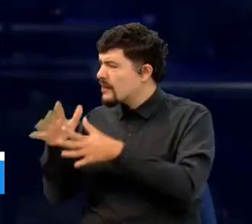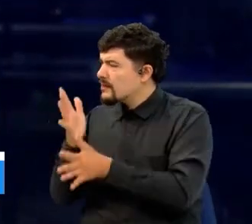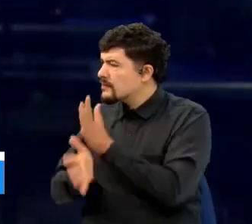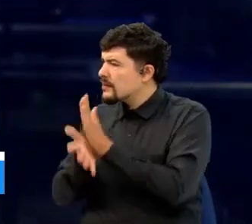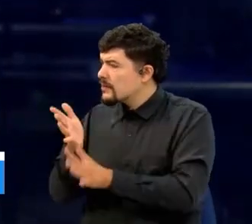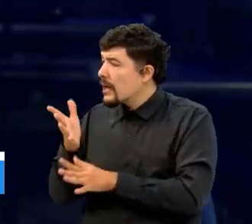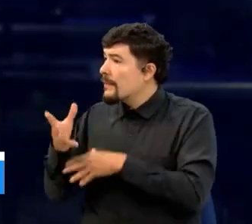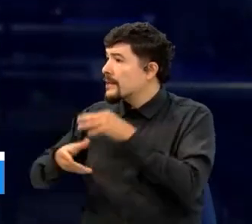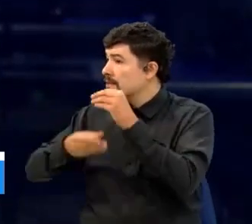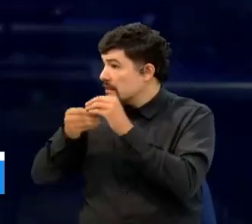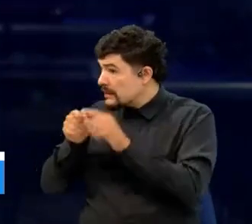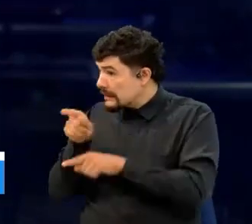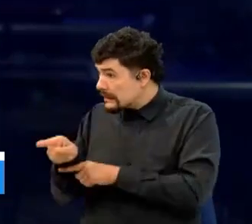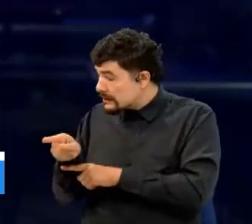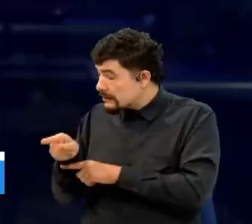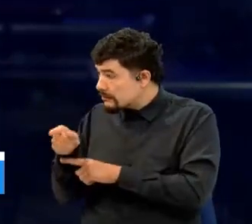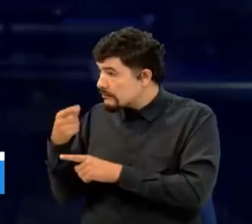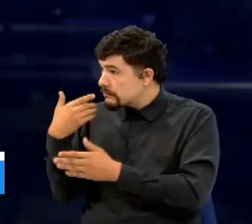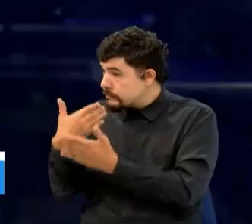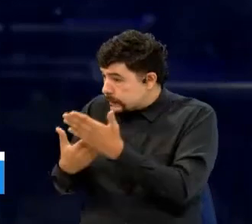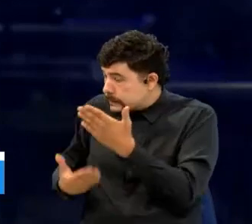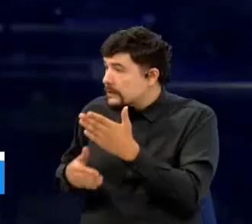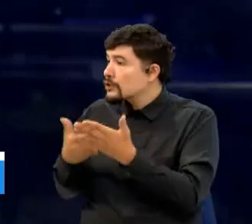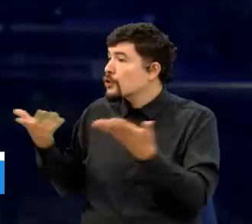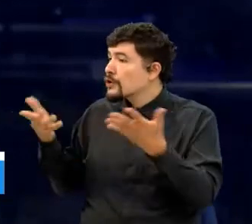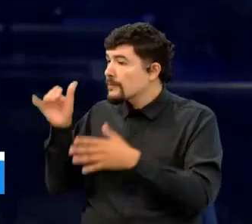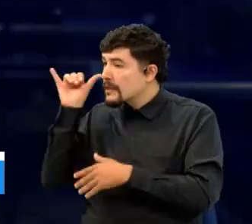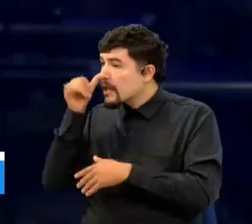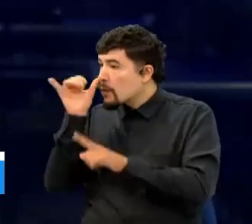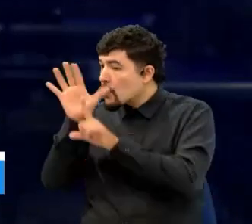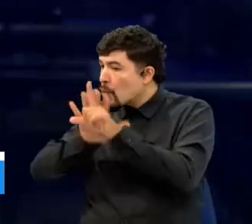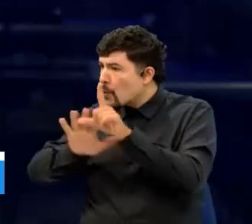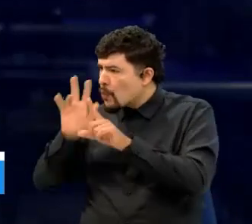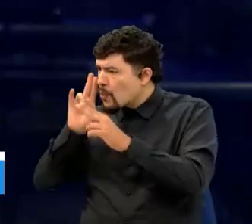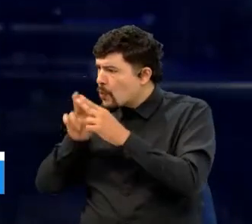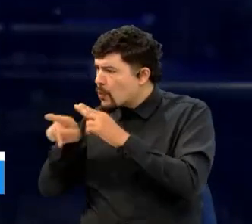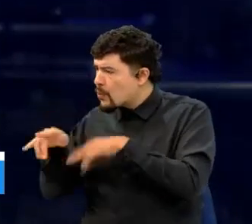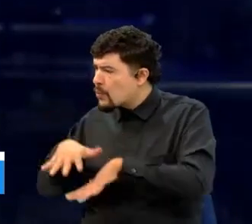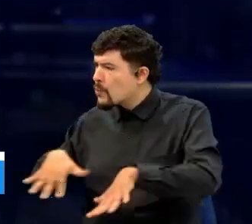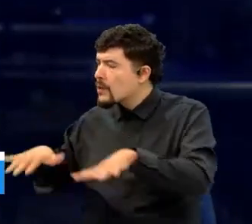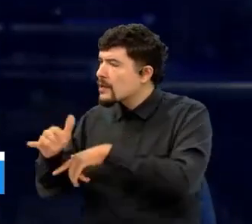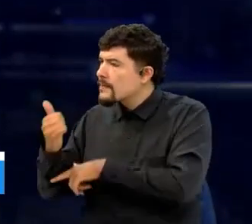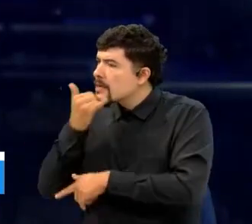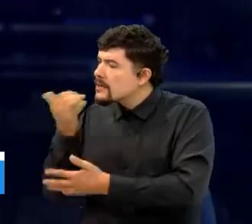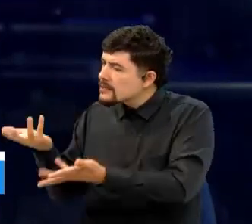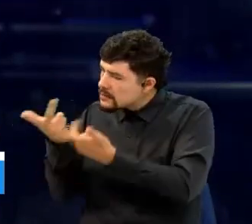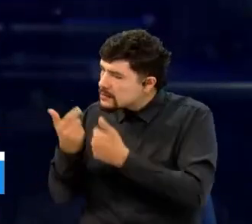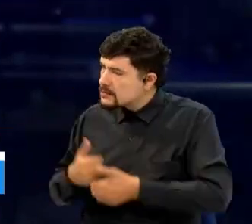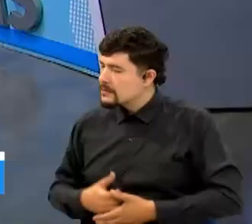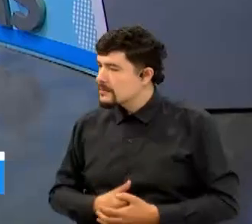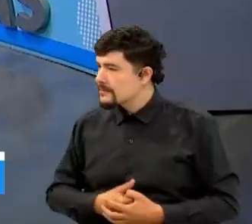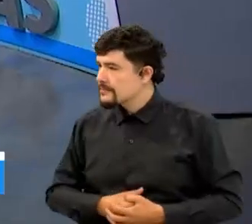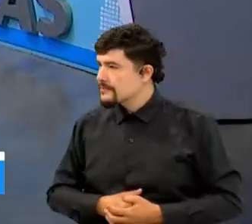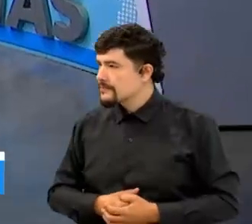quedó grabado en cámaras de seguridad. Tatiana, usted está en el lugar donde sucedió ese incidente. ¿Qué detalles se tienen?